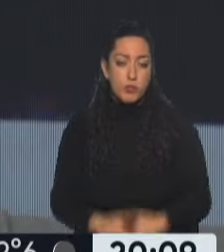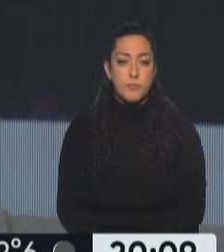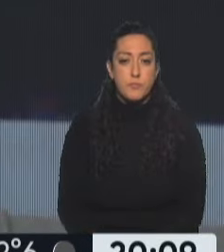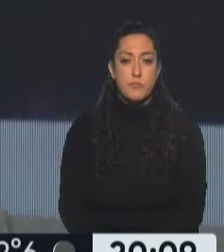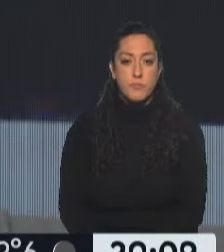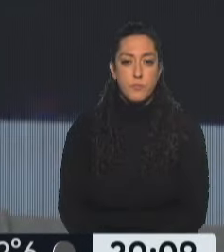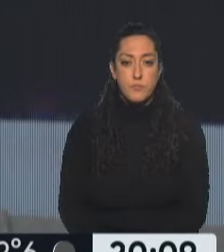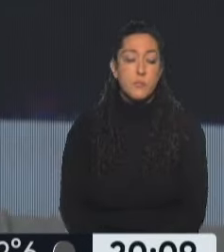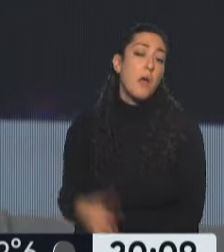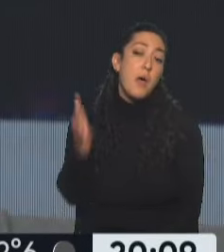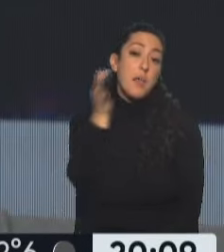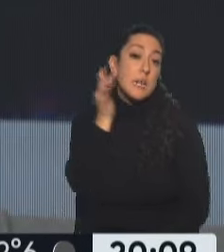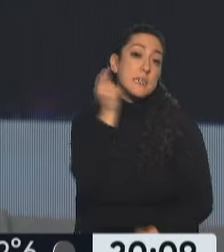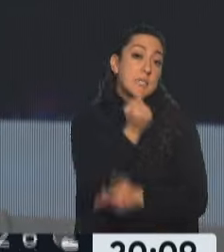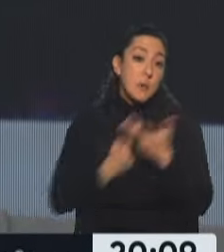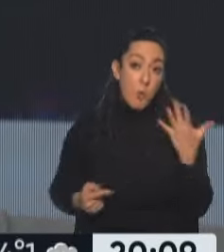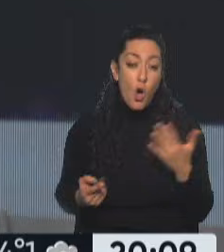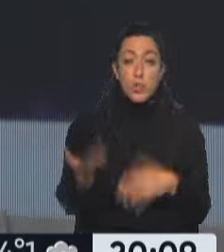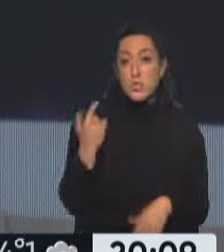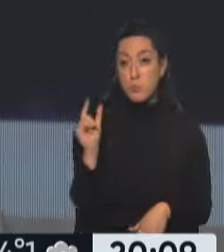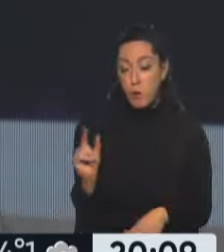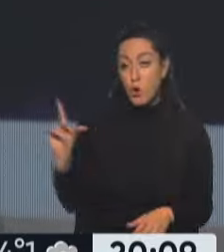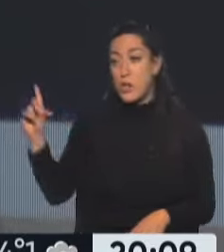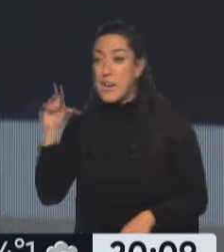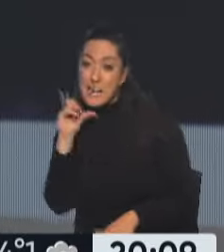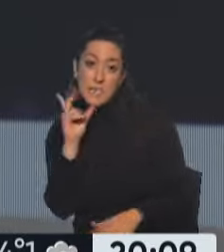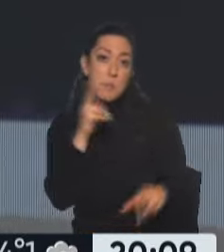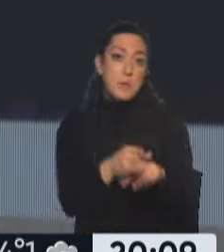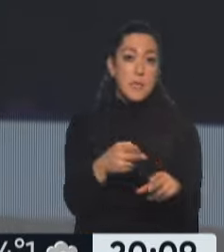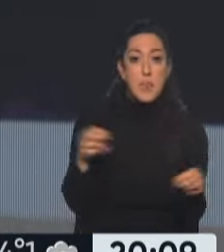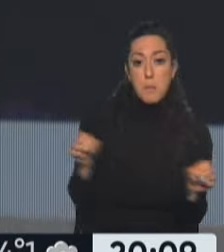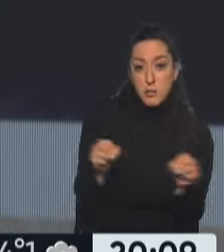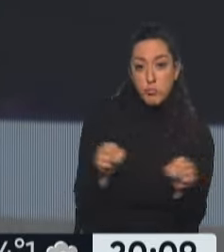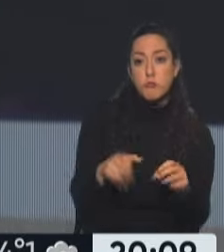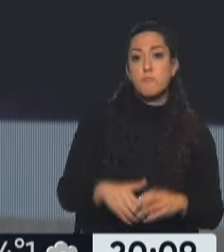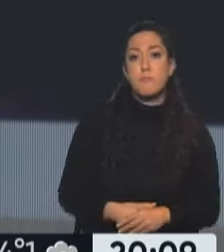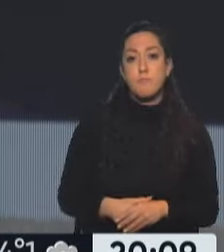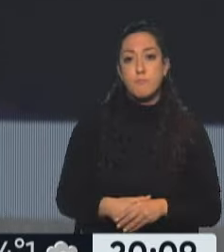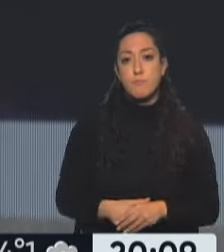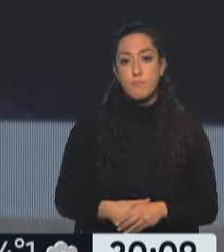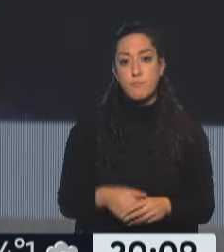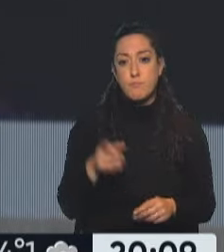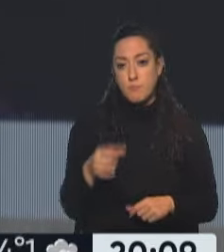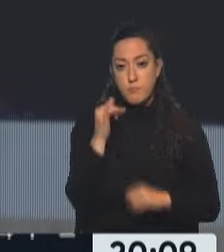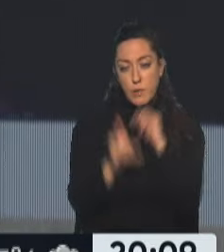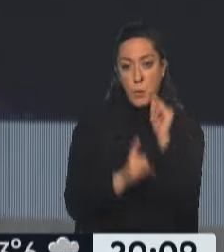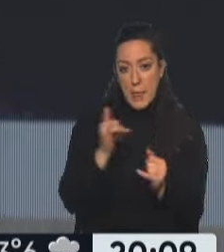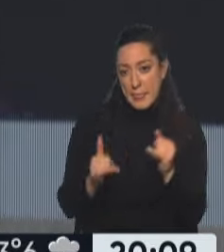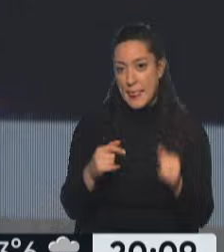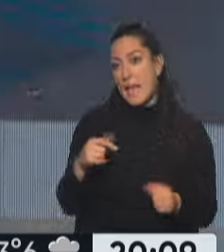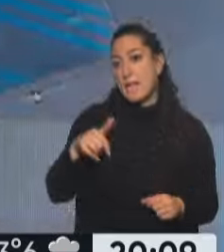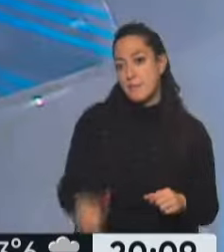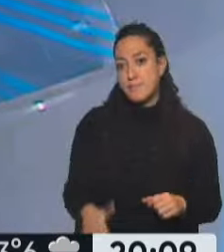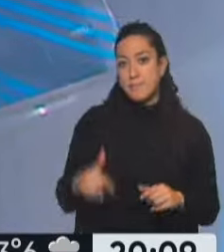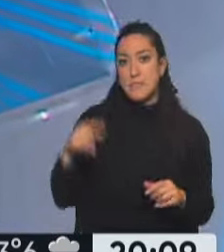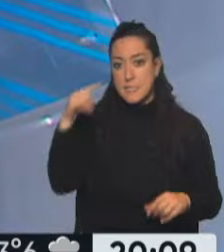Bueno, aparte de los testimonios de lo que pasó en las últimas horas, tanto en Liniers como en Plaza de Mayo. A ver, Jimena, una primera visión de lo que ha significado o está significando